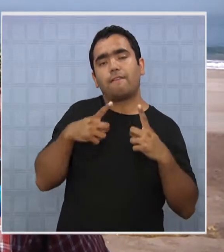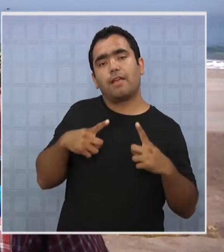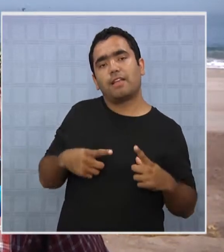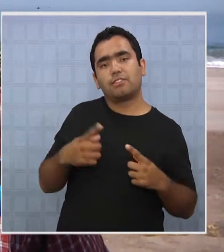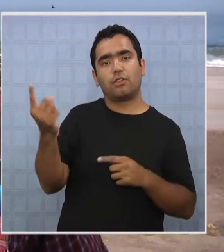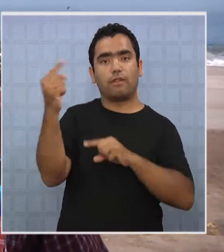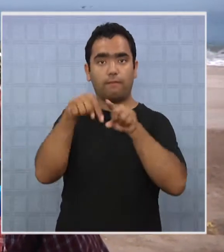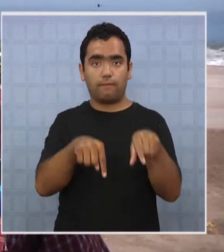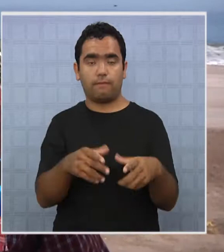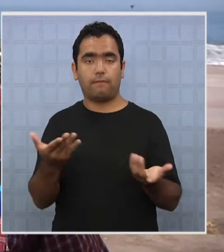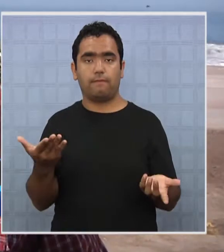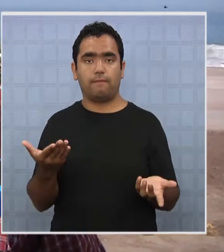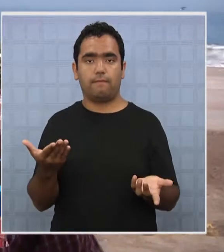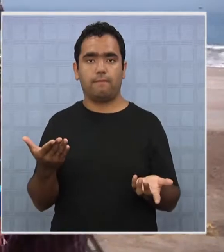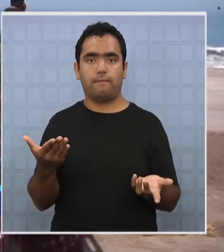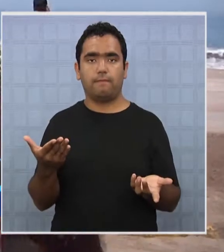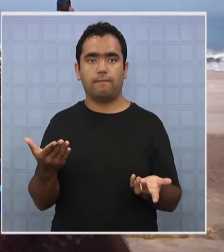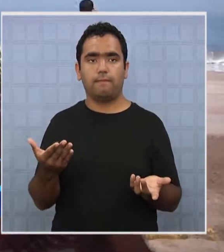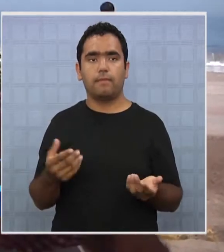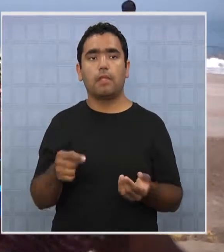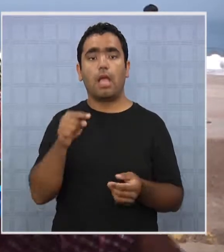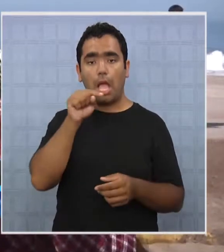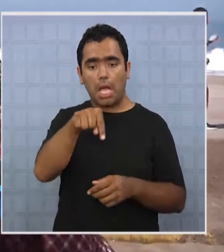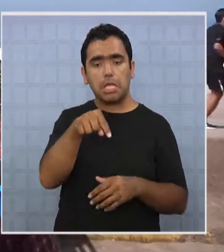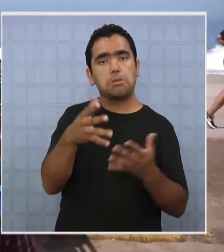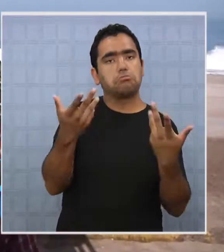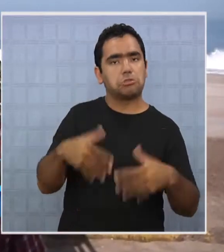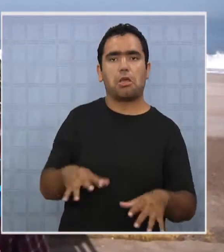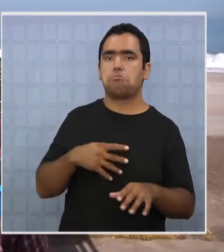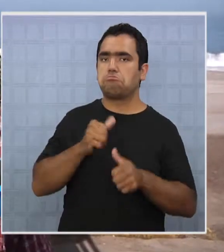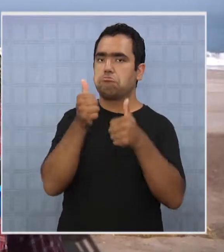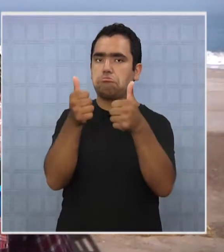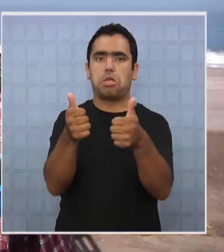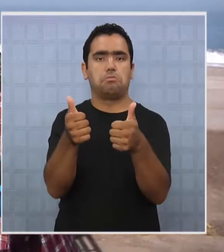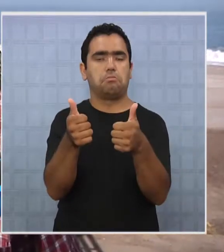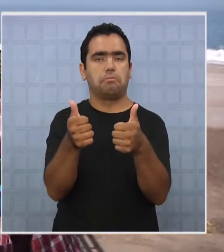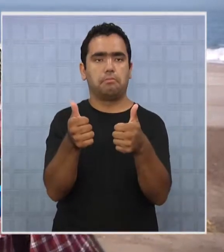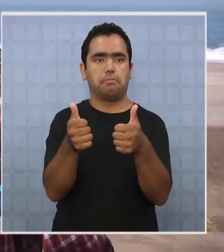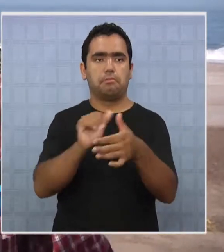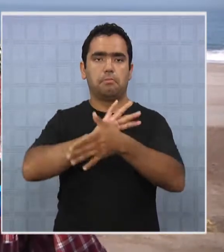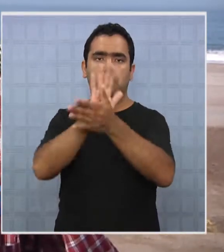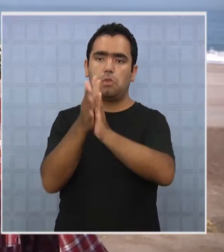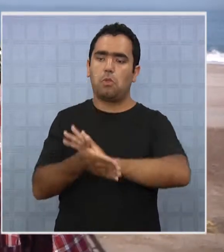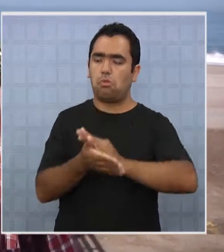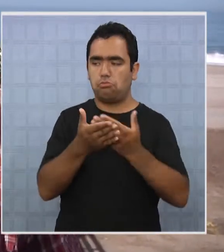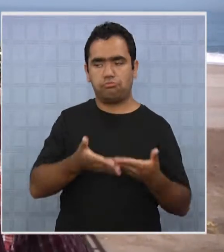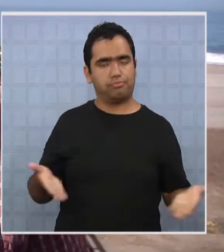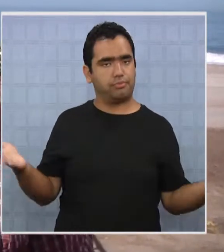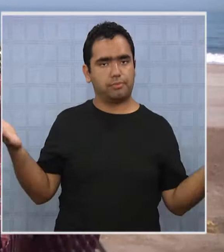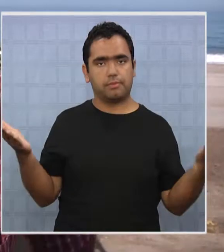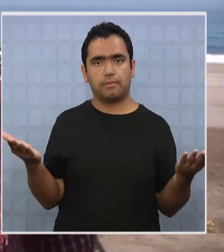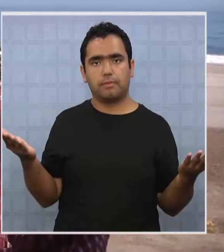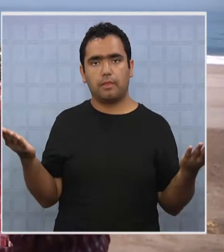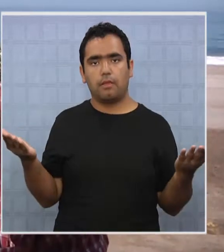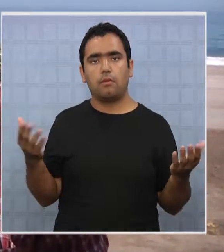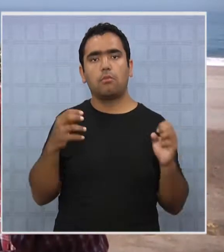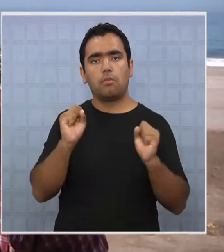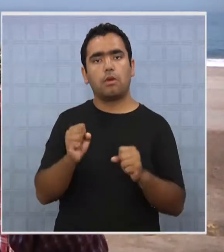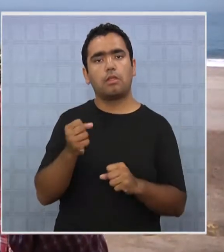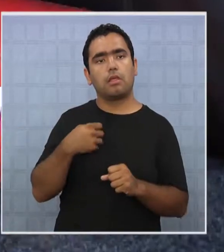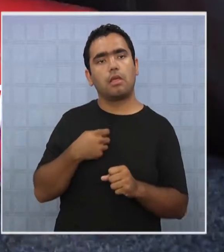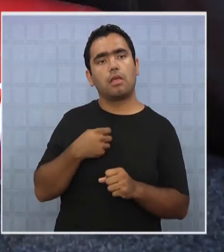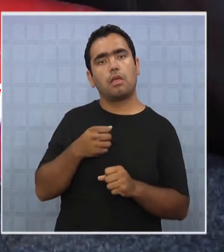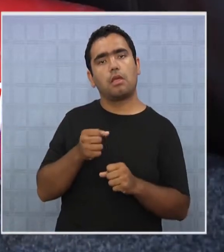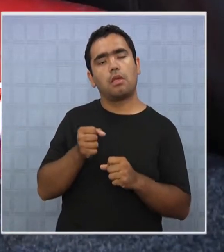Entonces, los que están acá están preparados. O sea, ya están como para funcionar